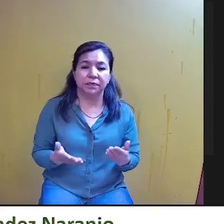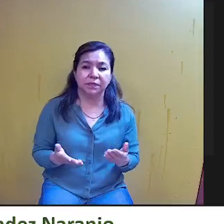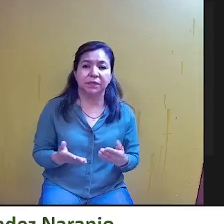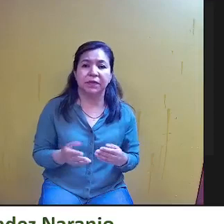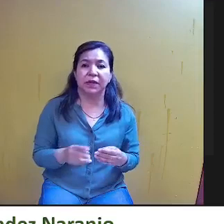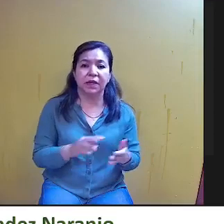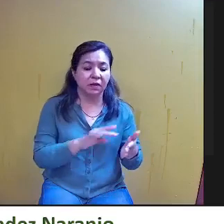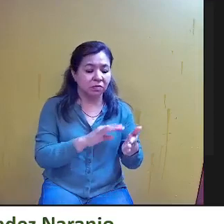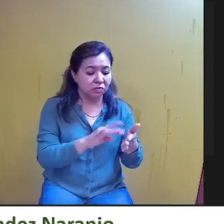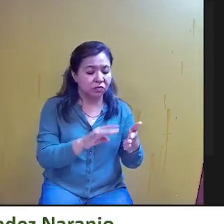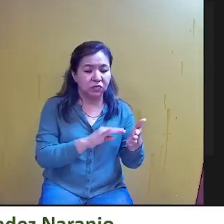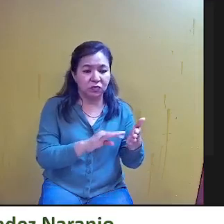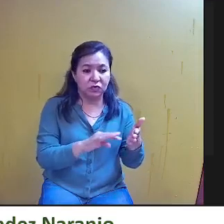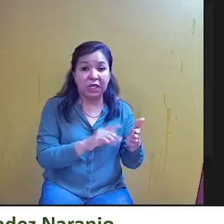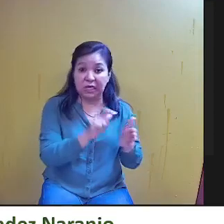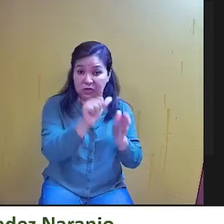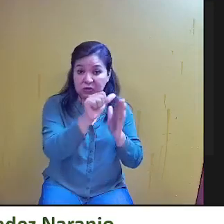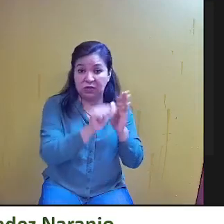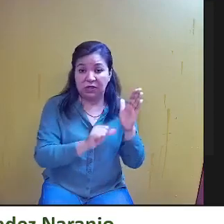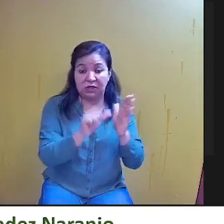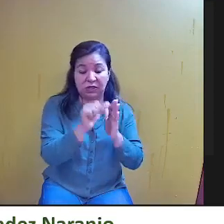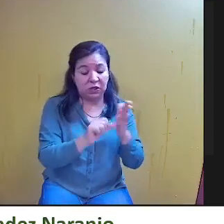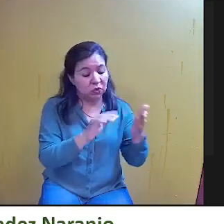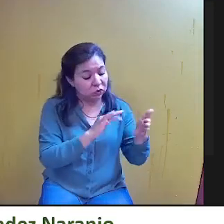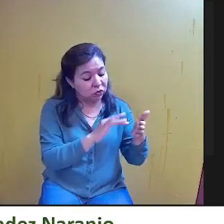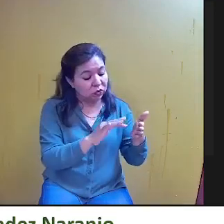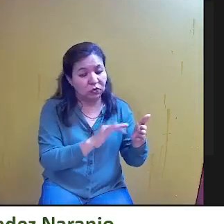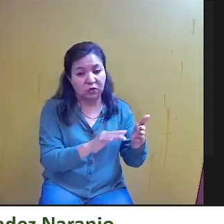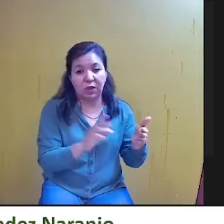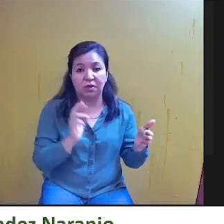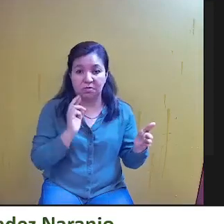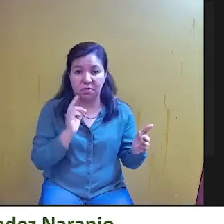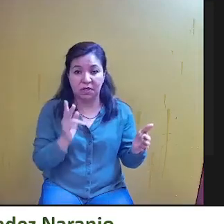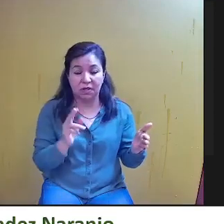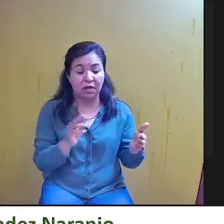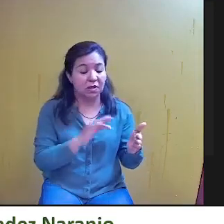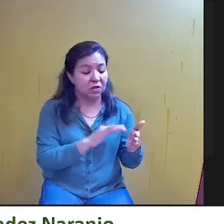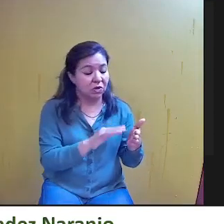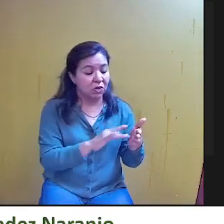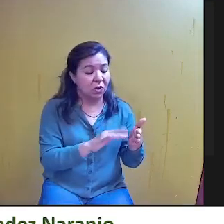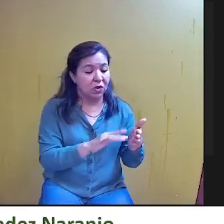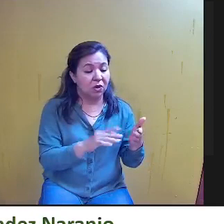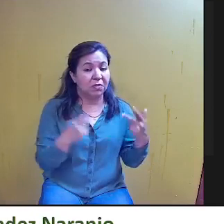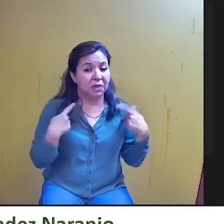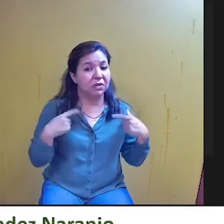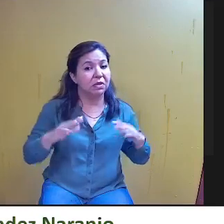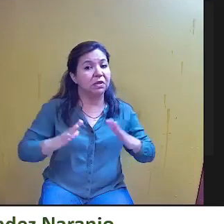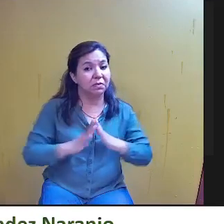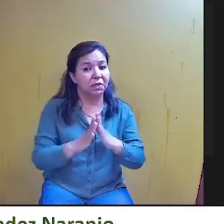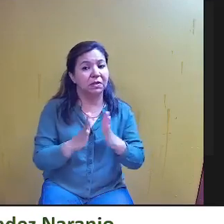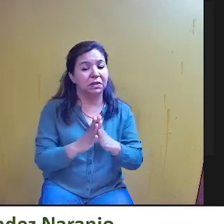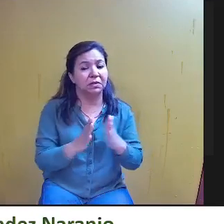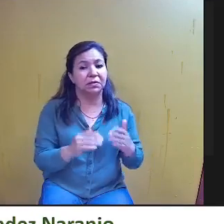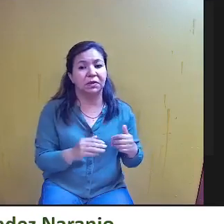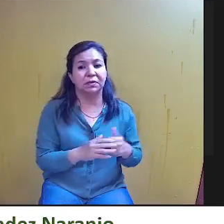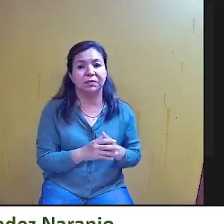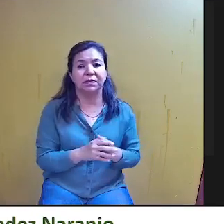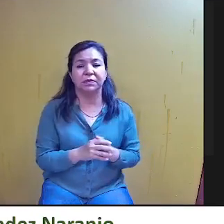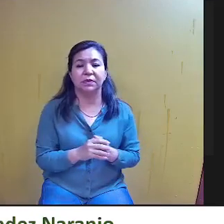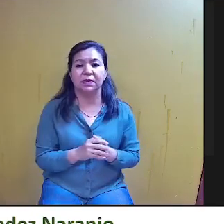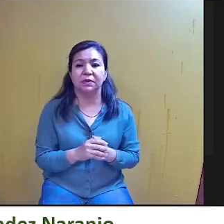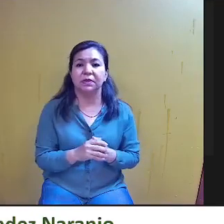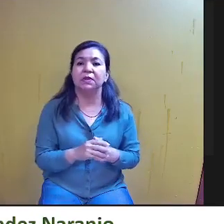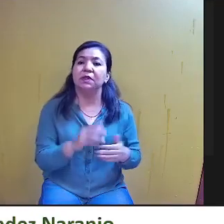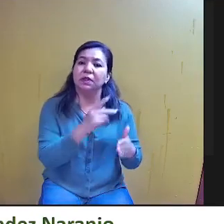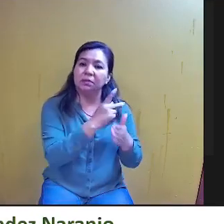lectura de dichos artículos está encaminada a considerar los mejores promedios para el acceso a una consejería y o presidencia. Así, el